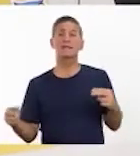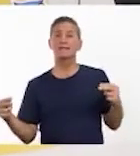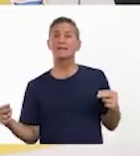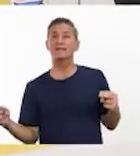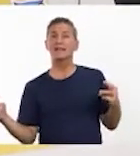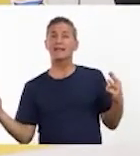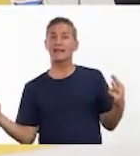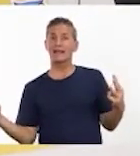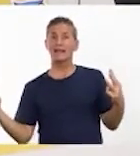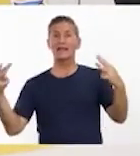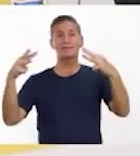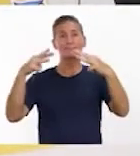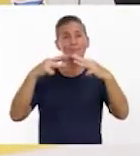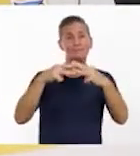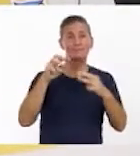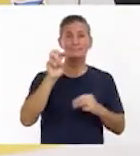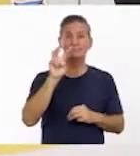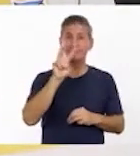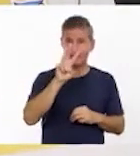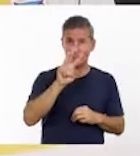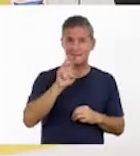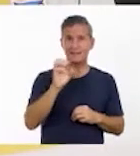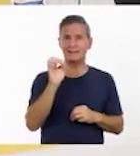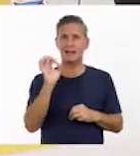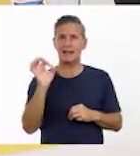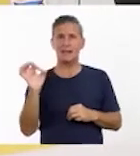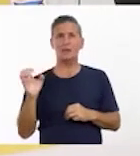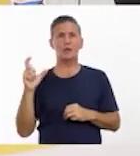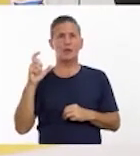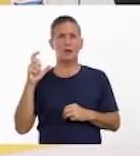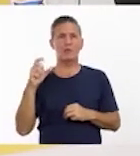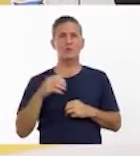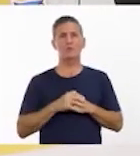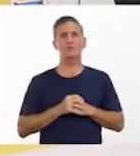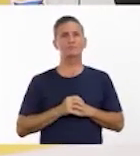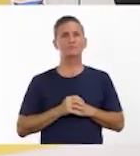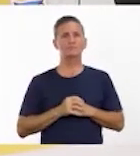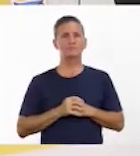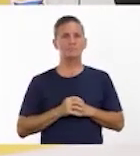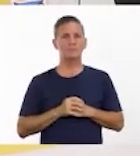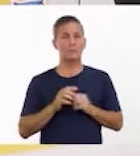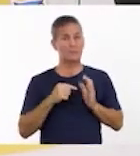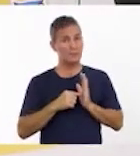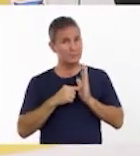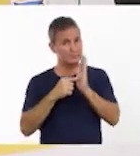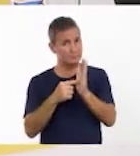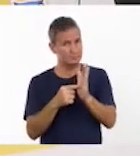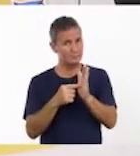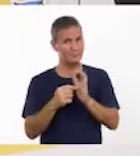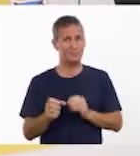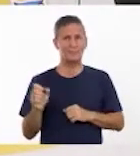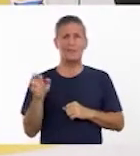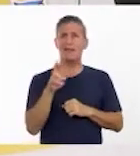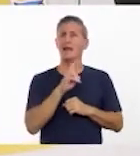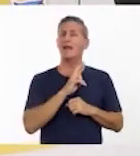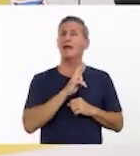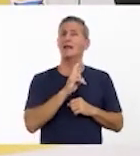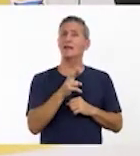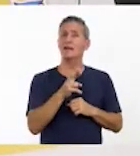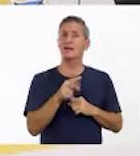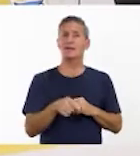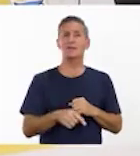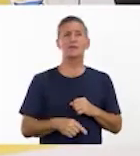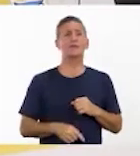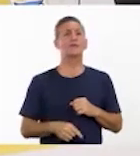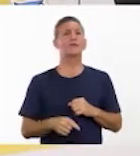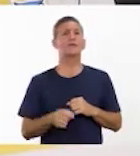están unidos a 3 átomos de carbono. Entonces les sugerimos la solución de